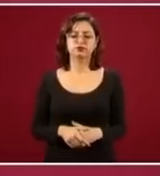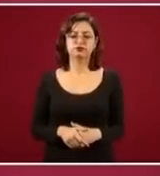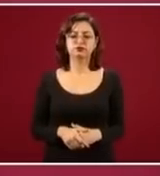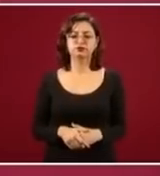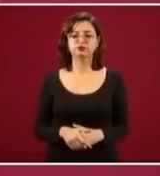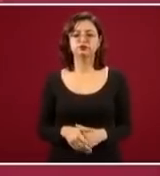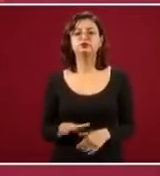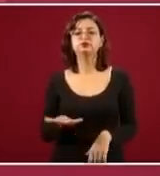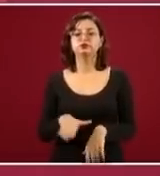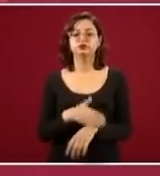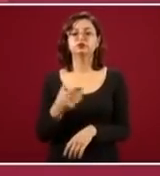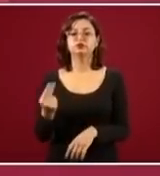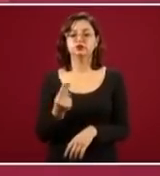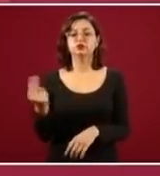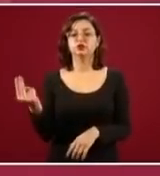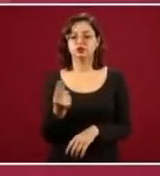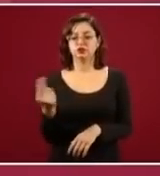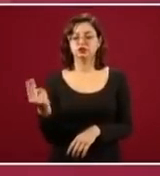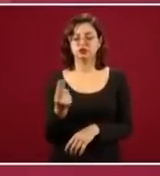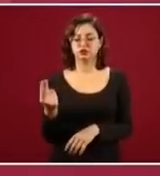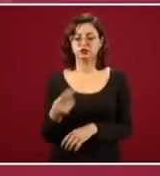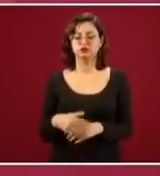se va a requerir, se va a necesitar.